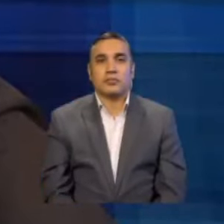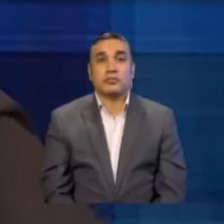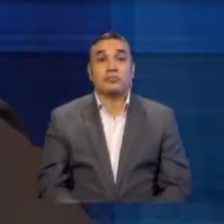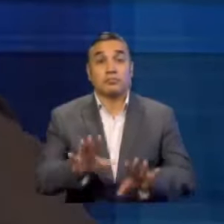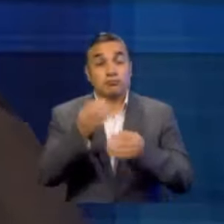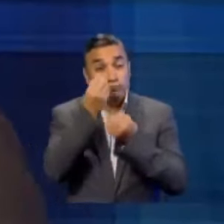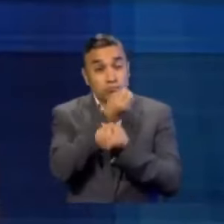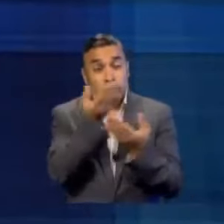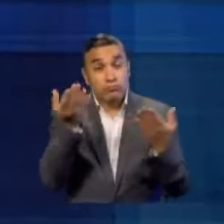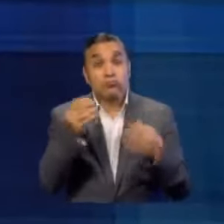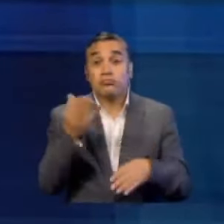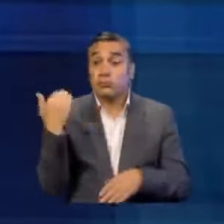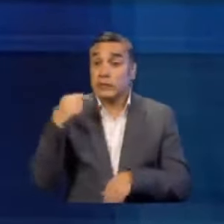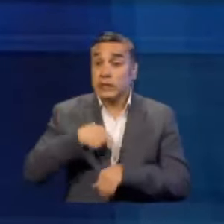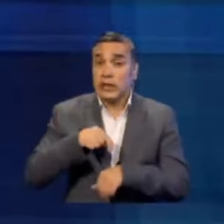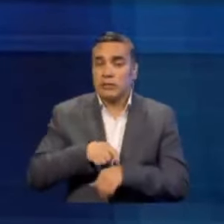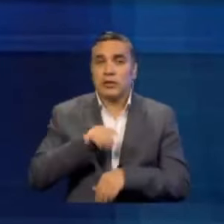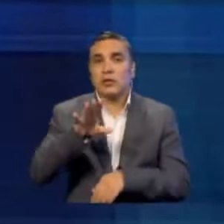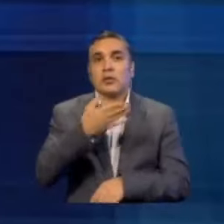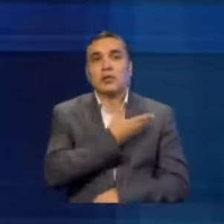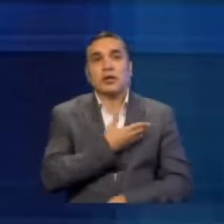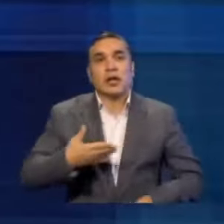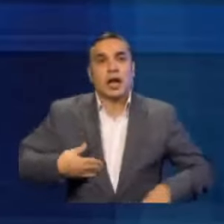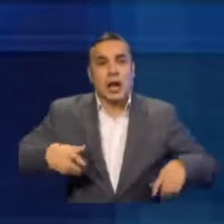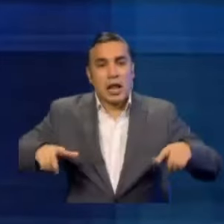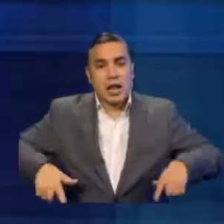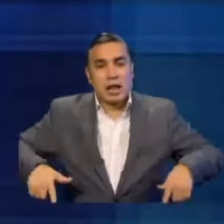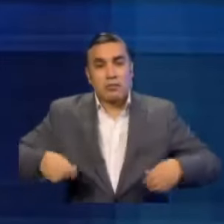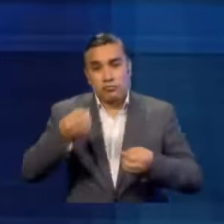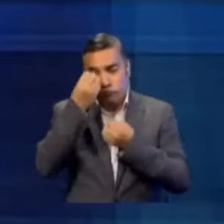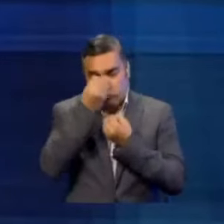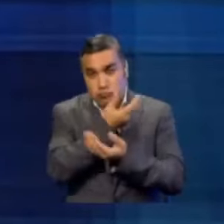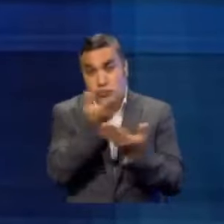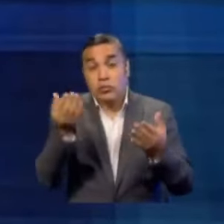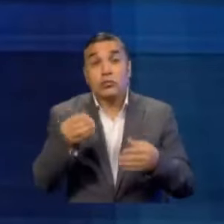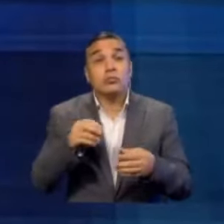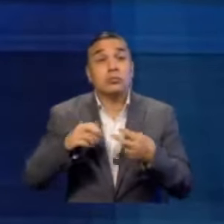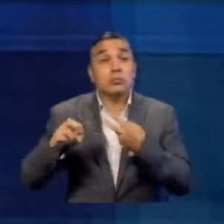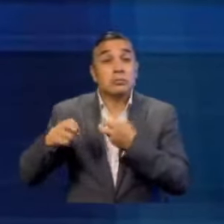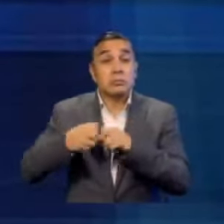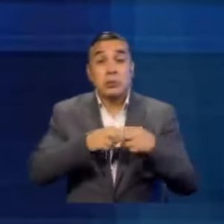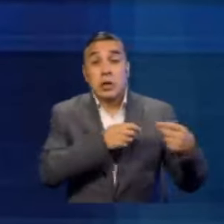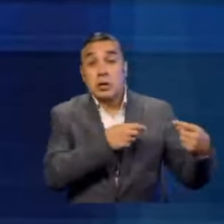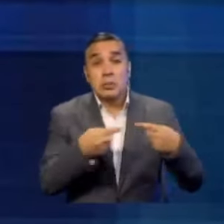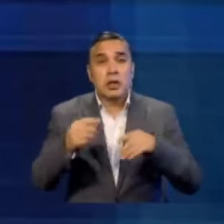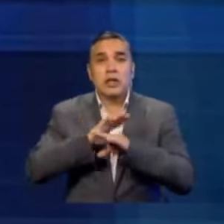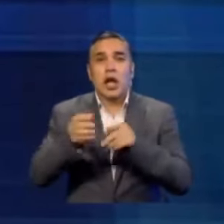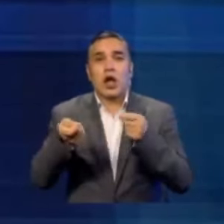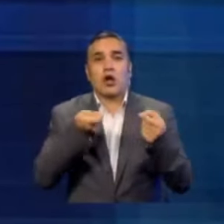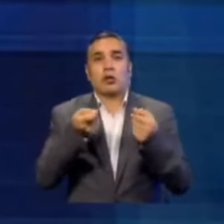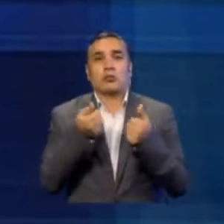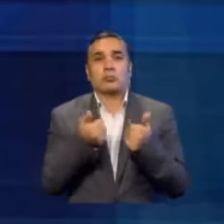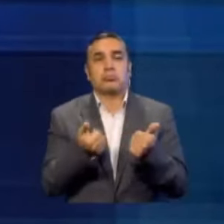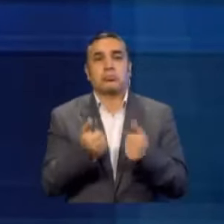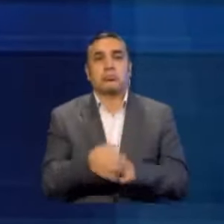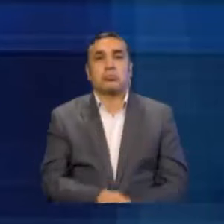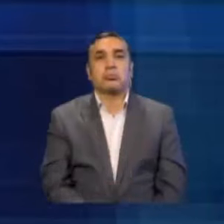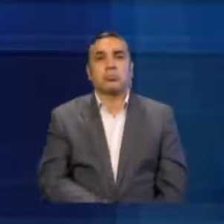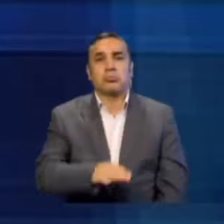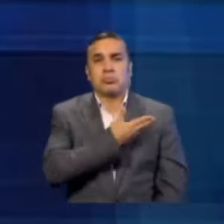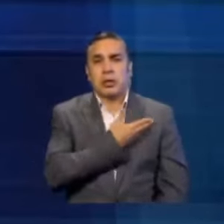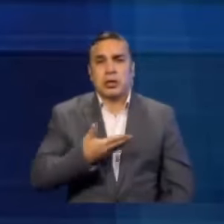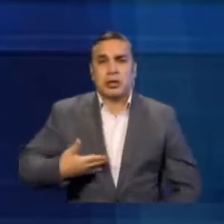Les comentamos, amigos, que hace pocos minutos el presidente Lenín Moreno informó que los amotinamientos han sido controlados. El